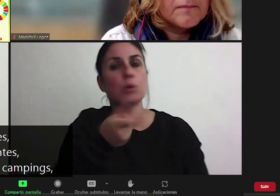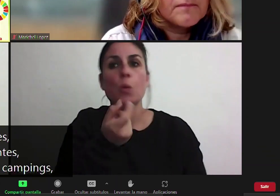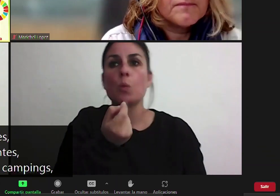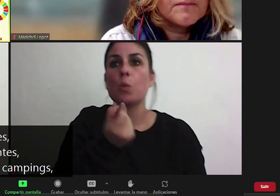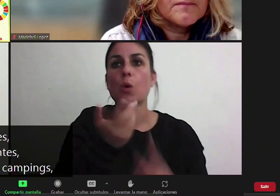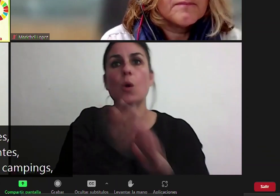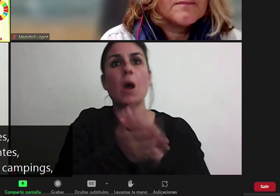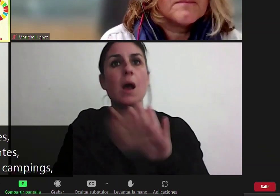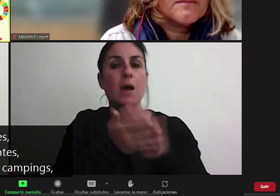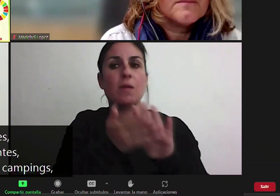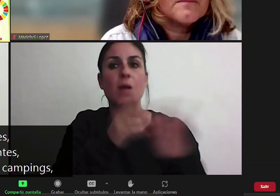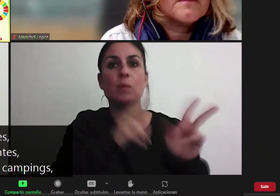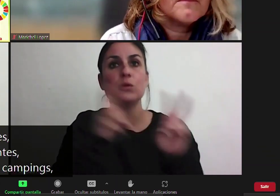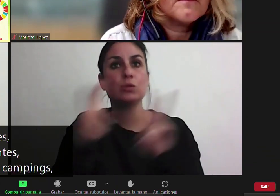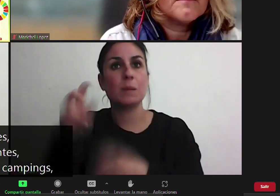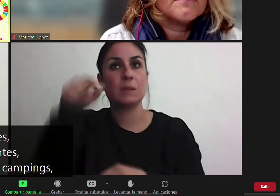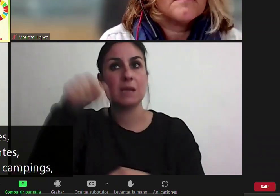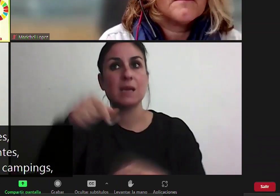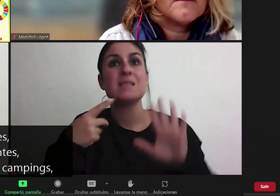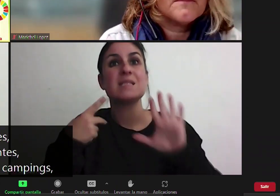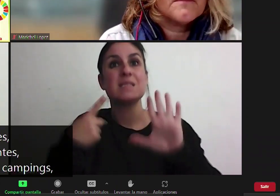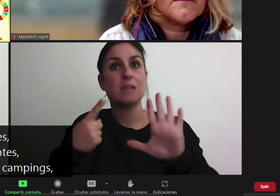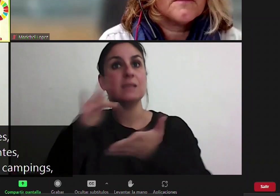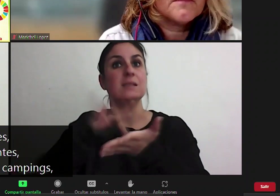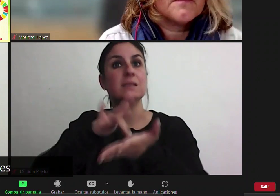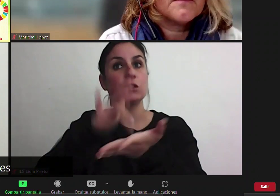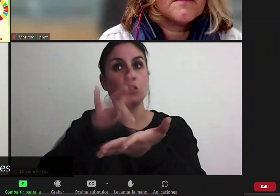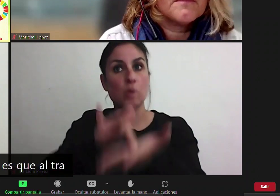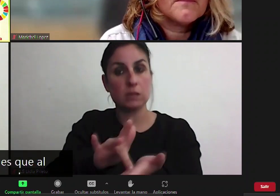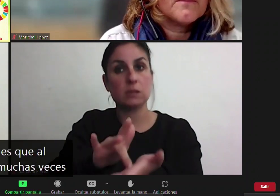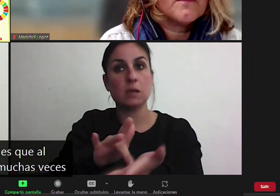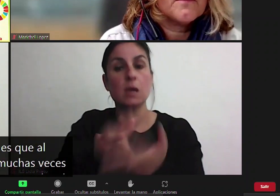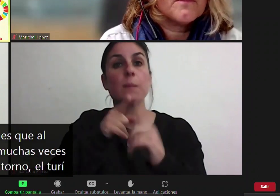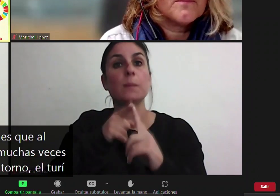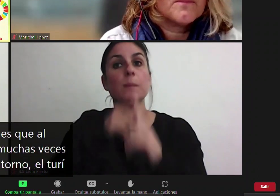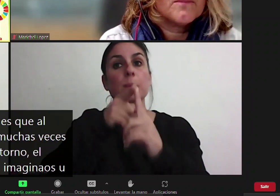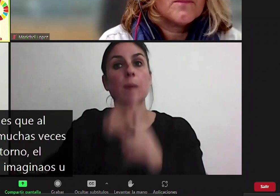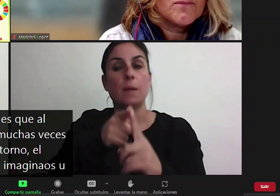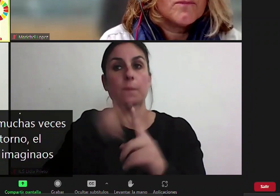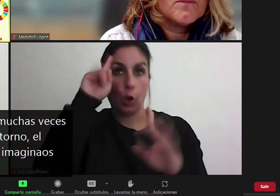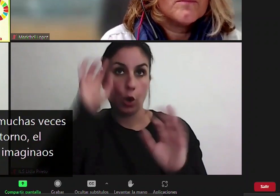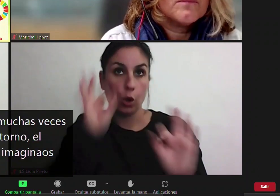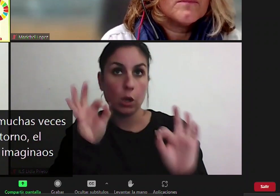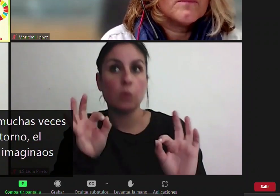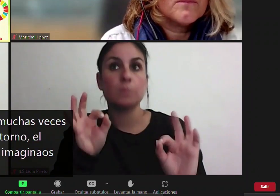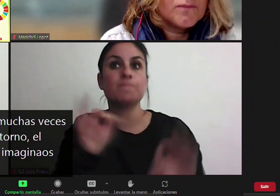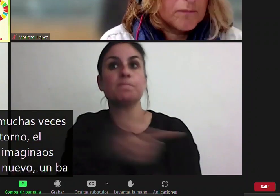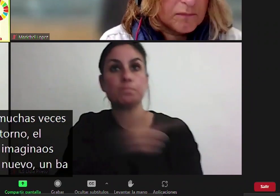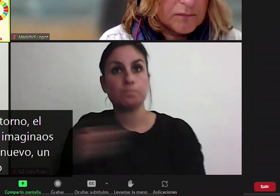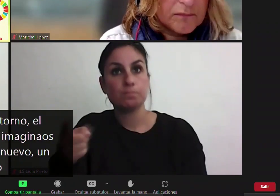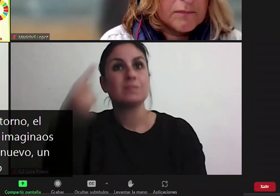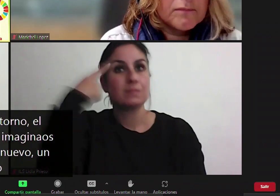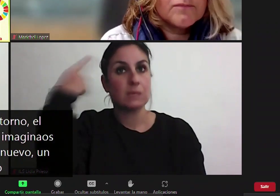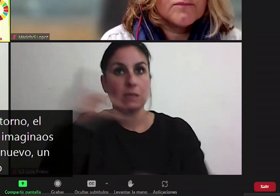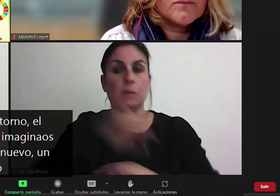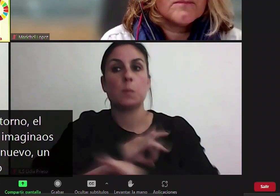a decir en estas 6 sesiones para que, lógicamente, lo veáis, lo tengáis claro y que